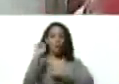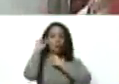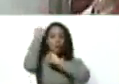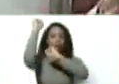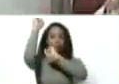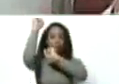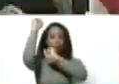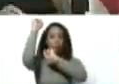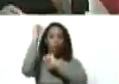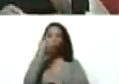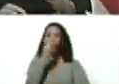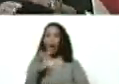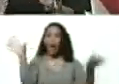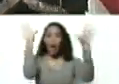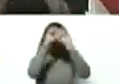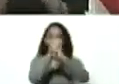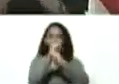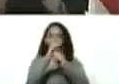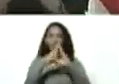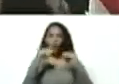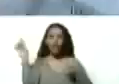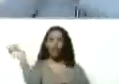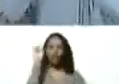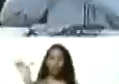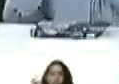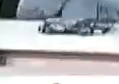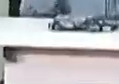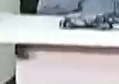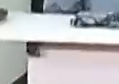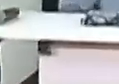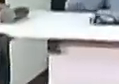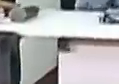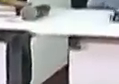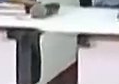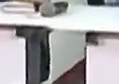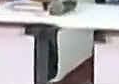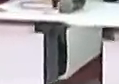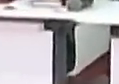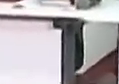venceremos buenas noches a toda Venezuela muchas gracias